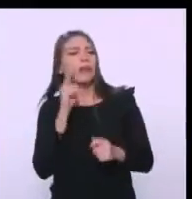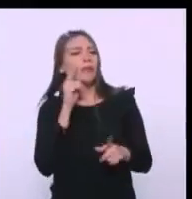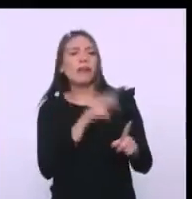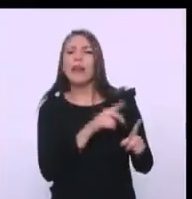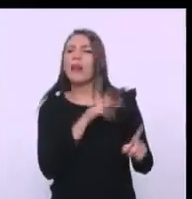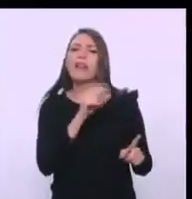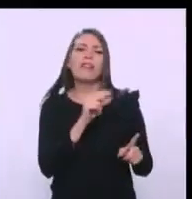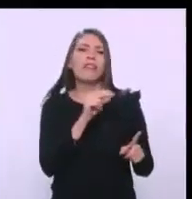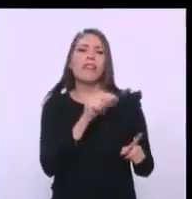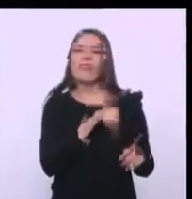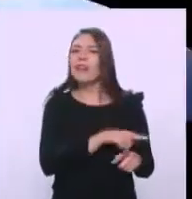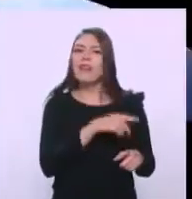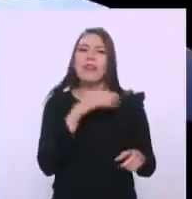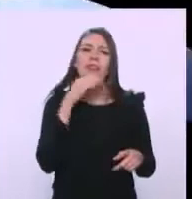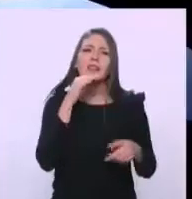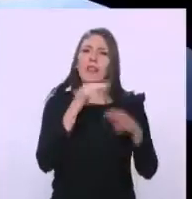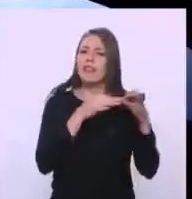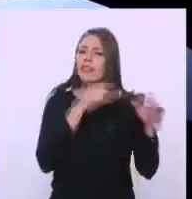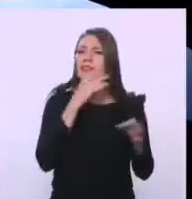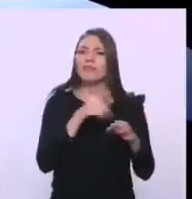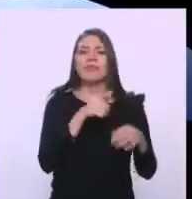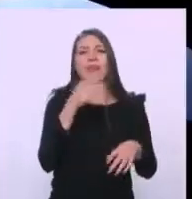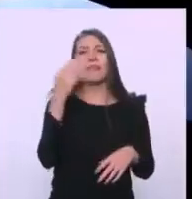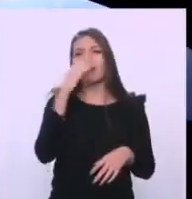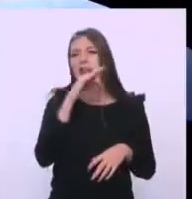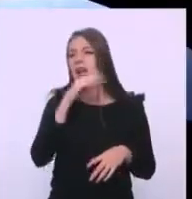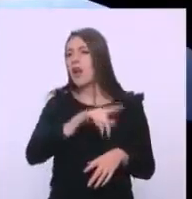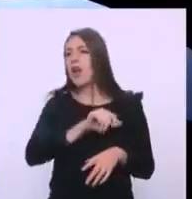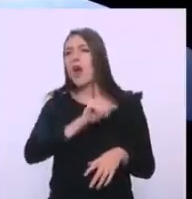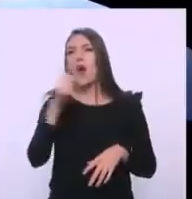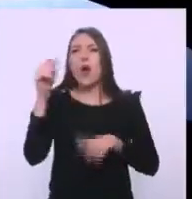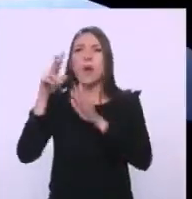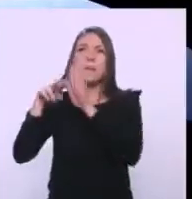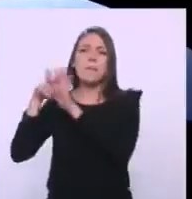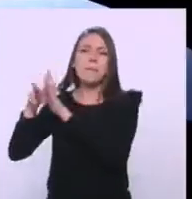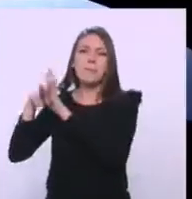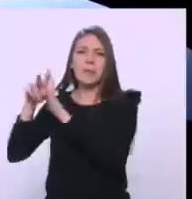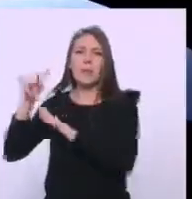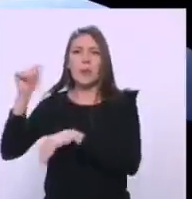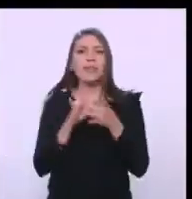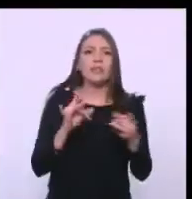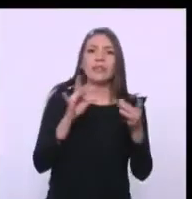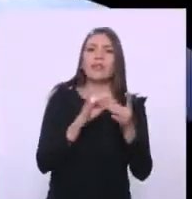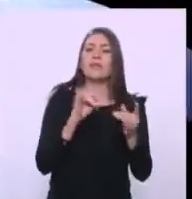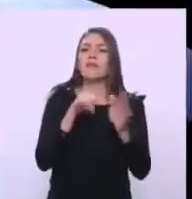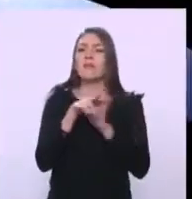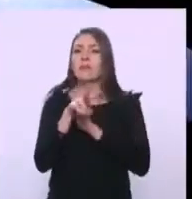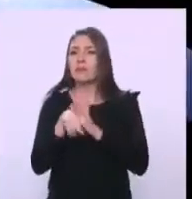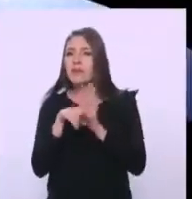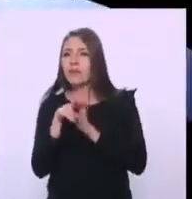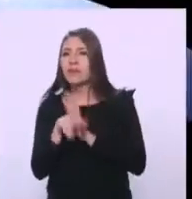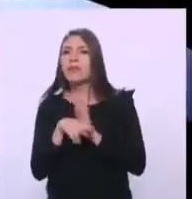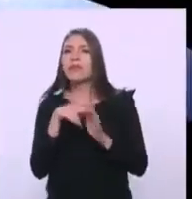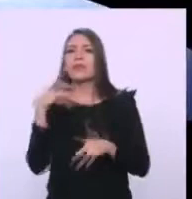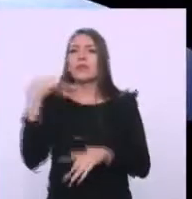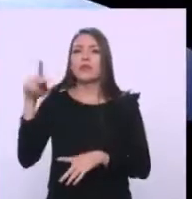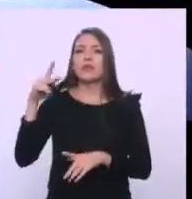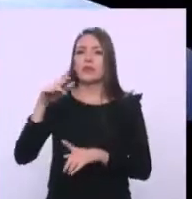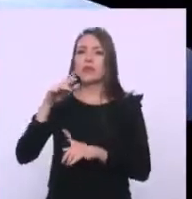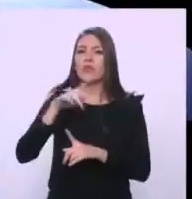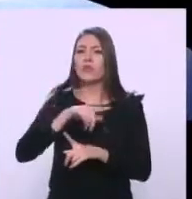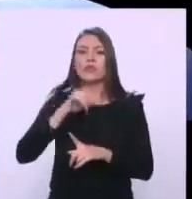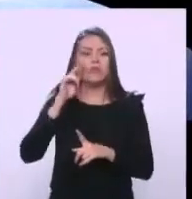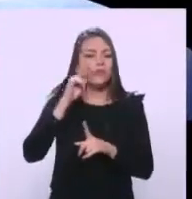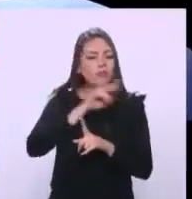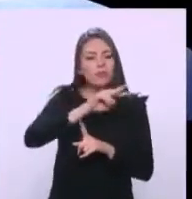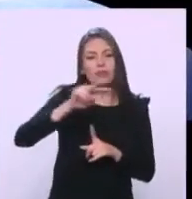que se trataba de un video ocurrido en otro país. Pero lo que traemos hoy, un video del sobrevuelo de la presa Peñitas,